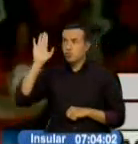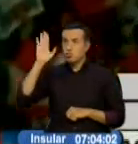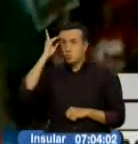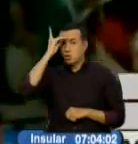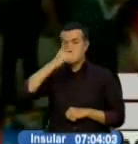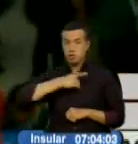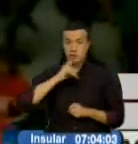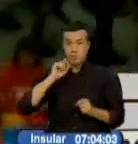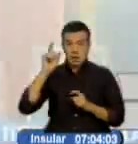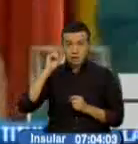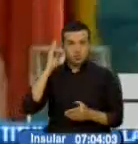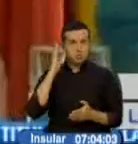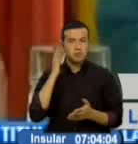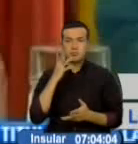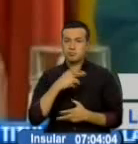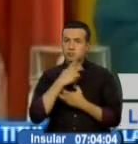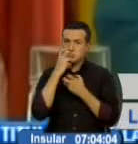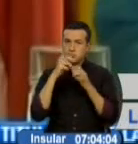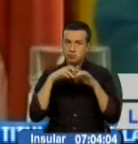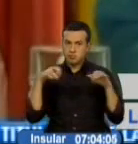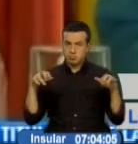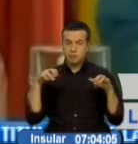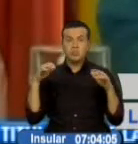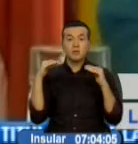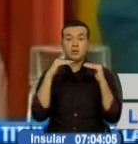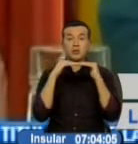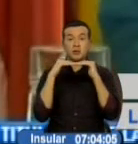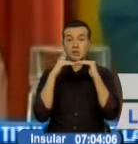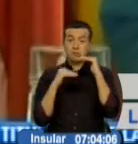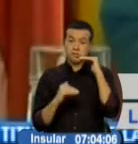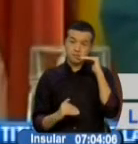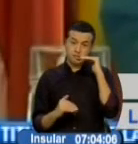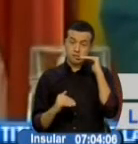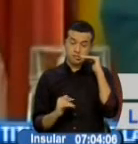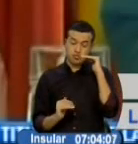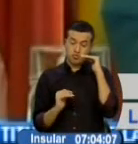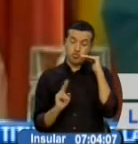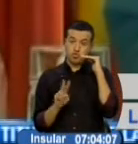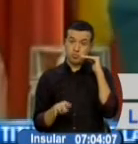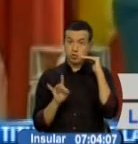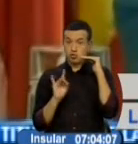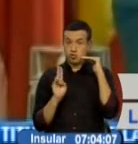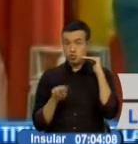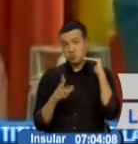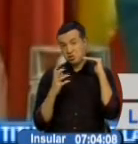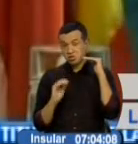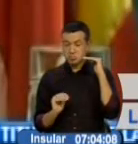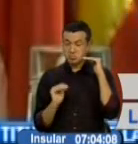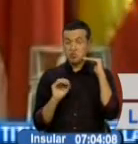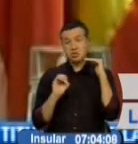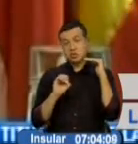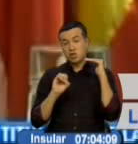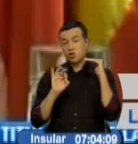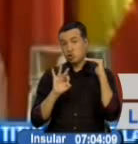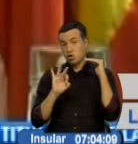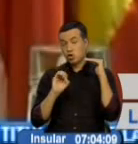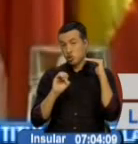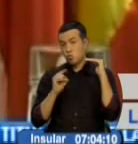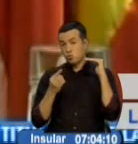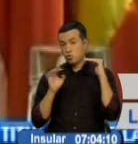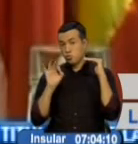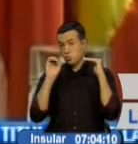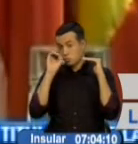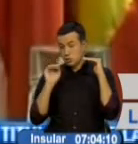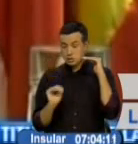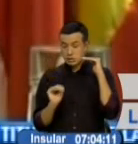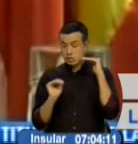Estados Unidos. La desigualdad en América Latina disminuyó entre 2008 y 2015 a un ritmo anual del 0.9%, pero sigue